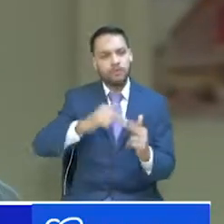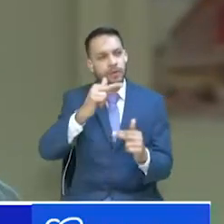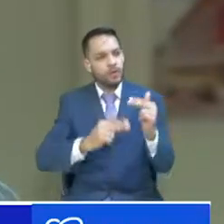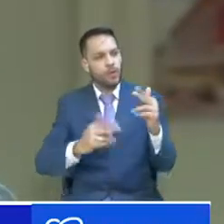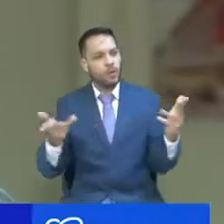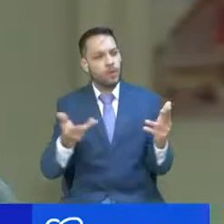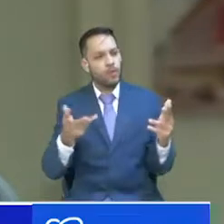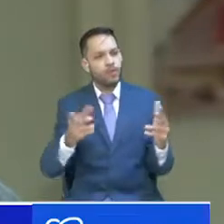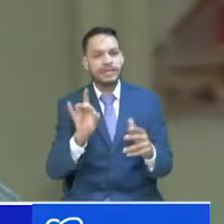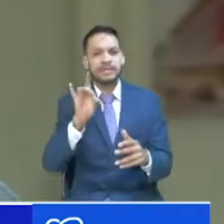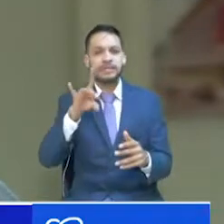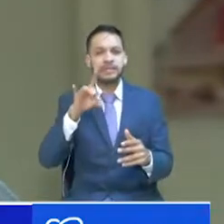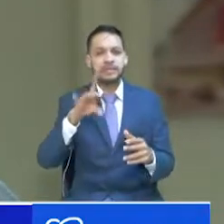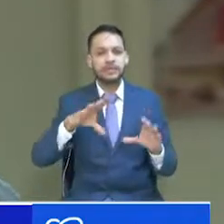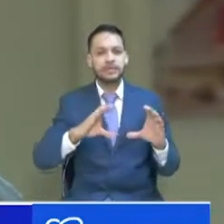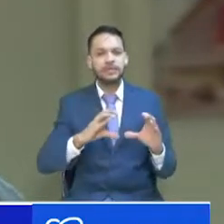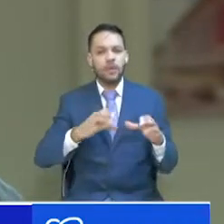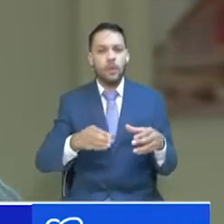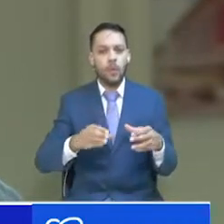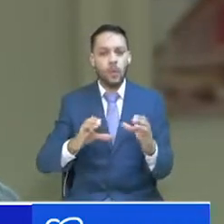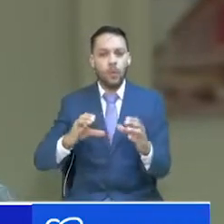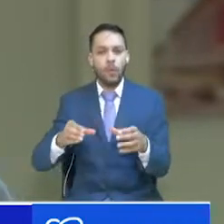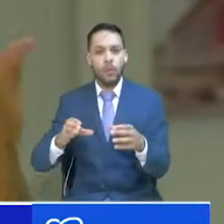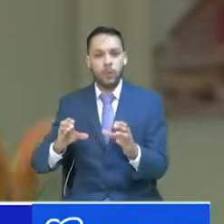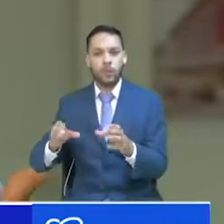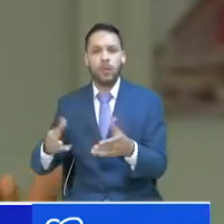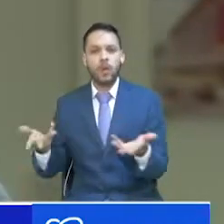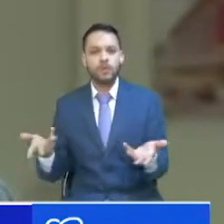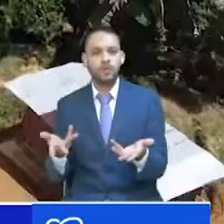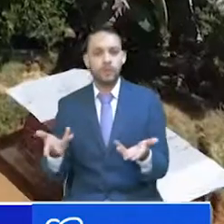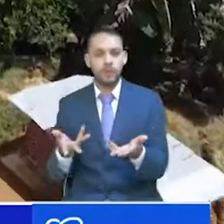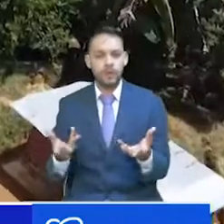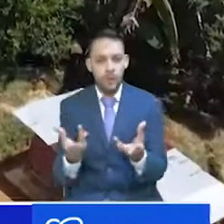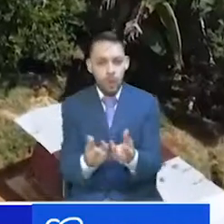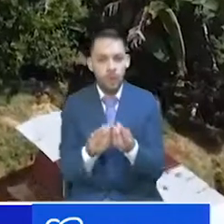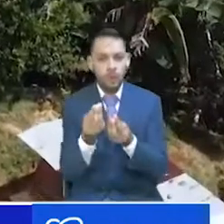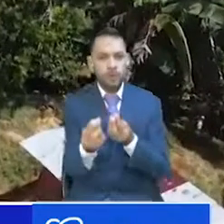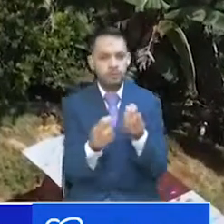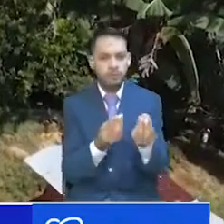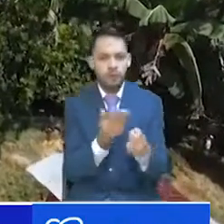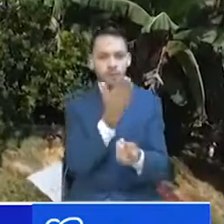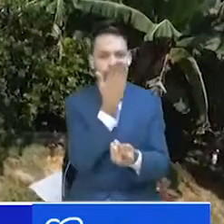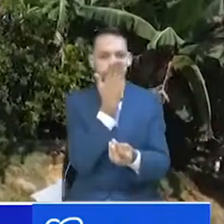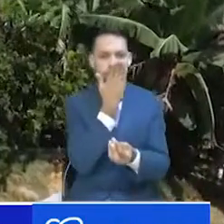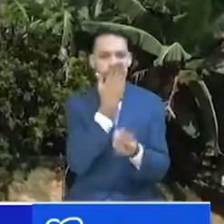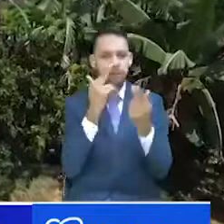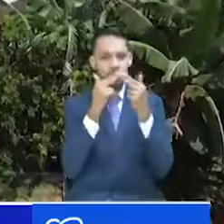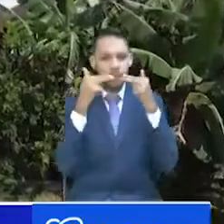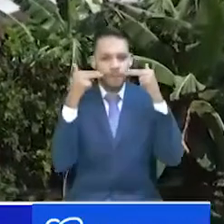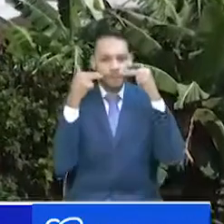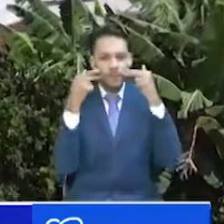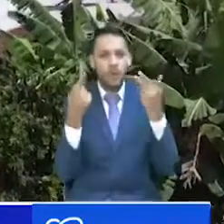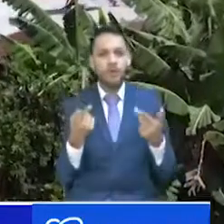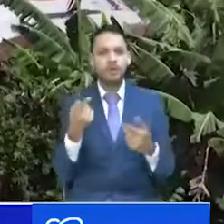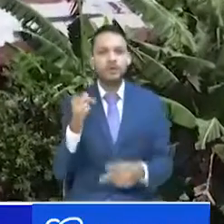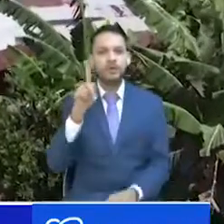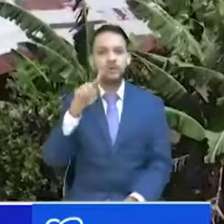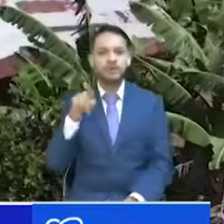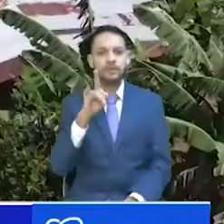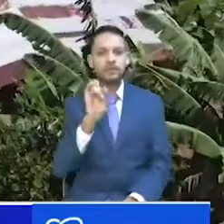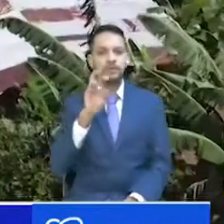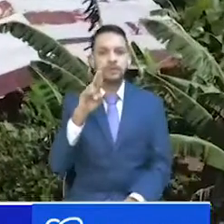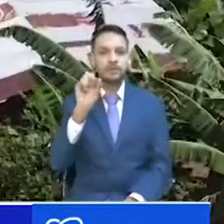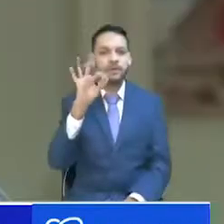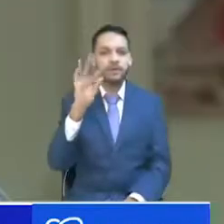educativas y resguardos indígenas las primeras que se van a entregar van a ser en el resguardo indígena suratena en el